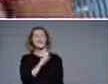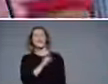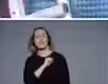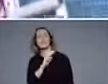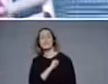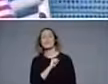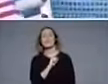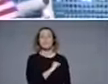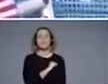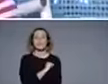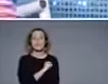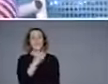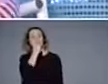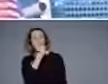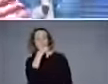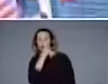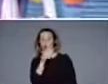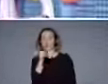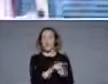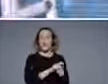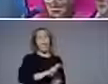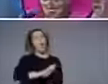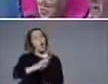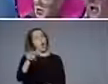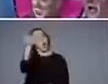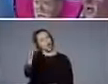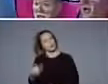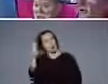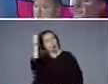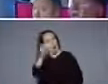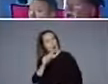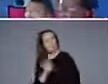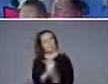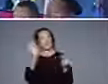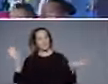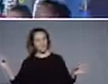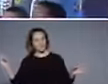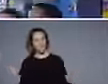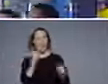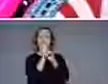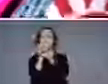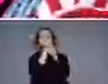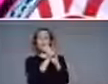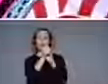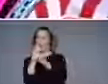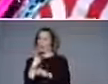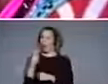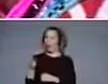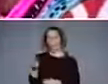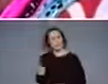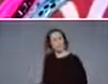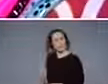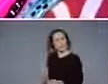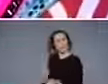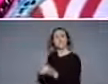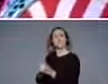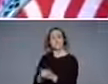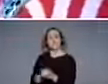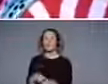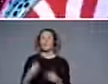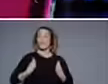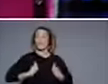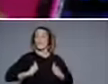corazón. Vino igual cuatro señor, detalla que la murga vio su profesión en su vida